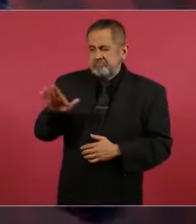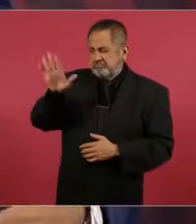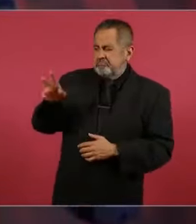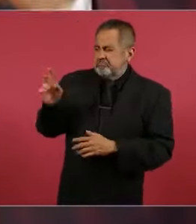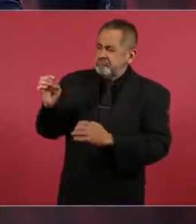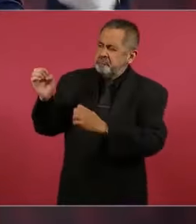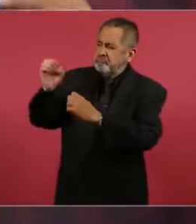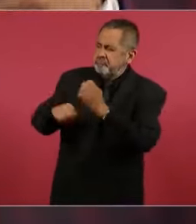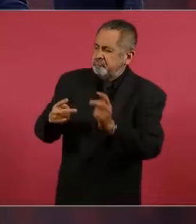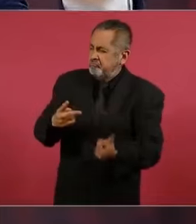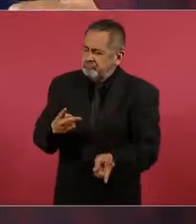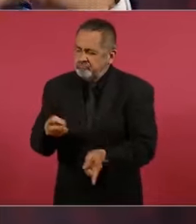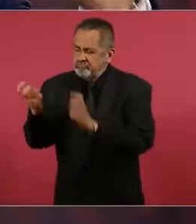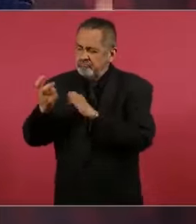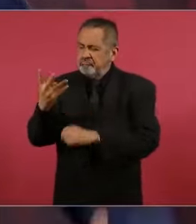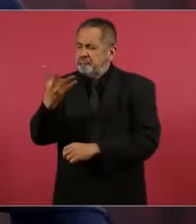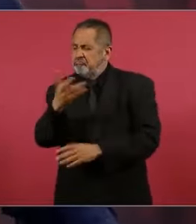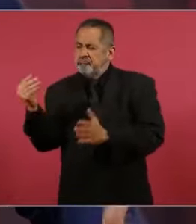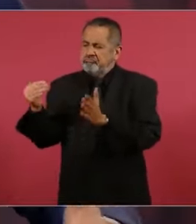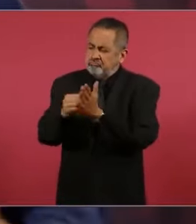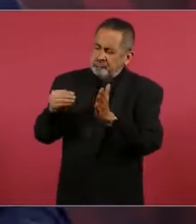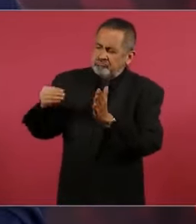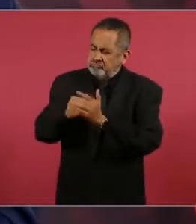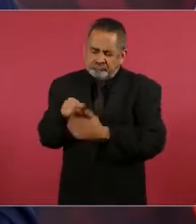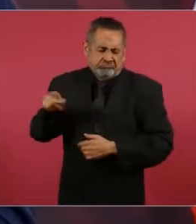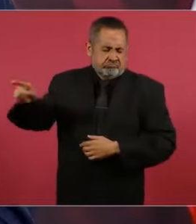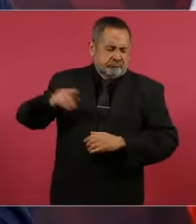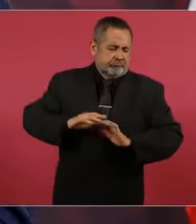presunto fraude de 400 mil millones,